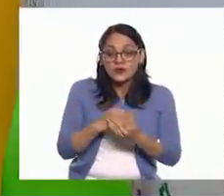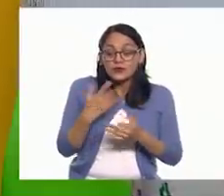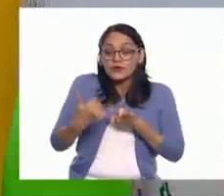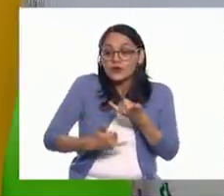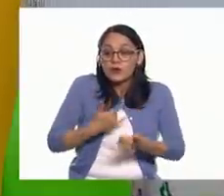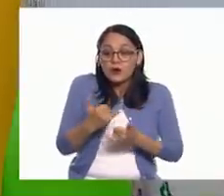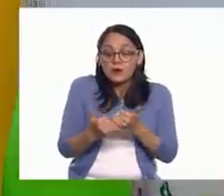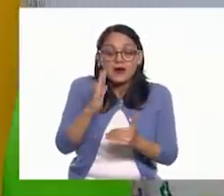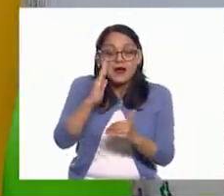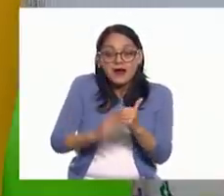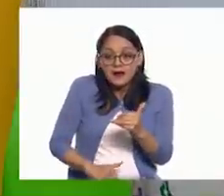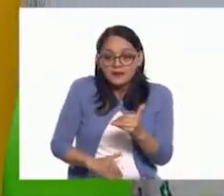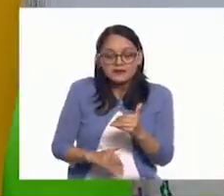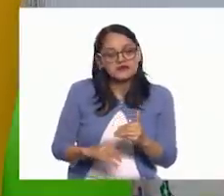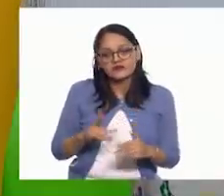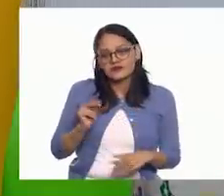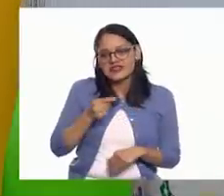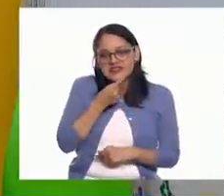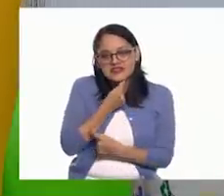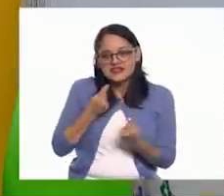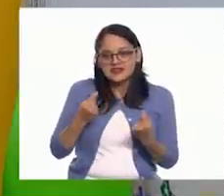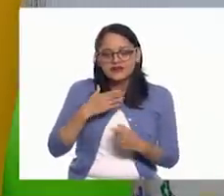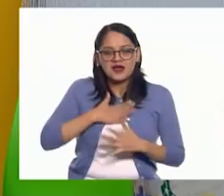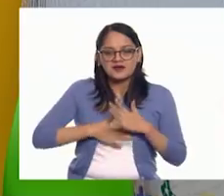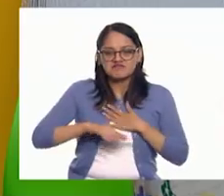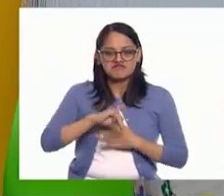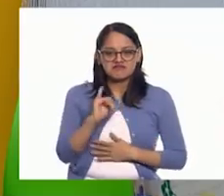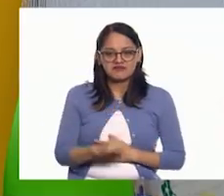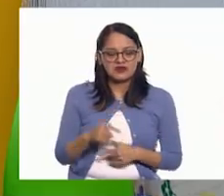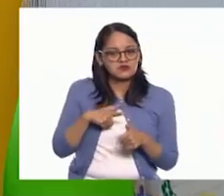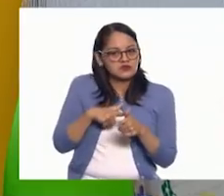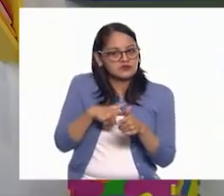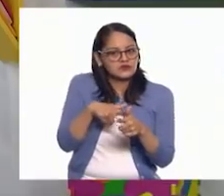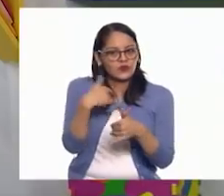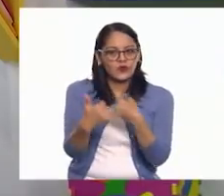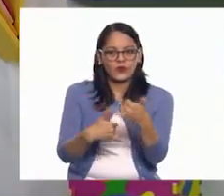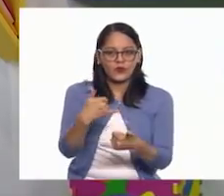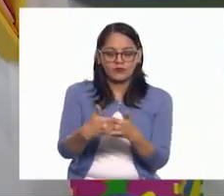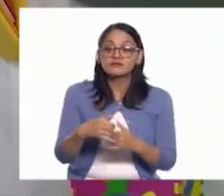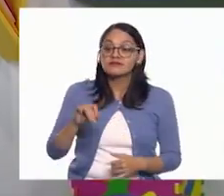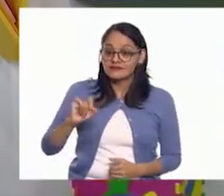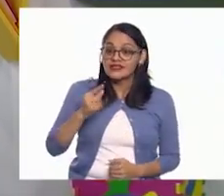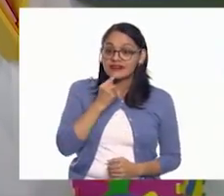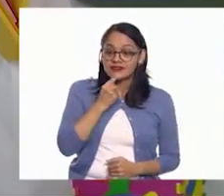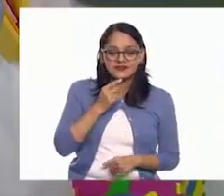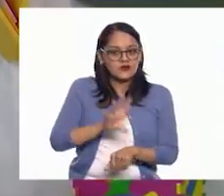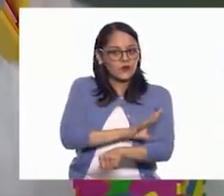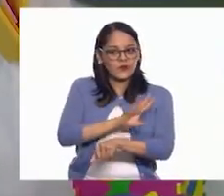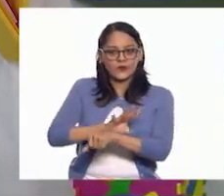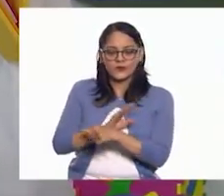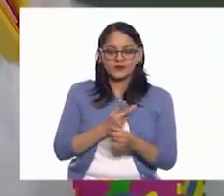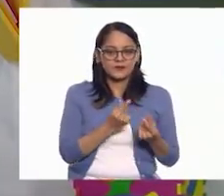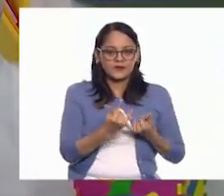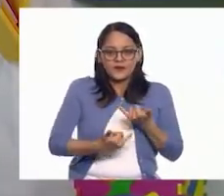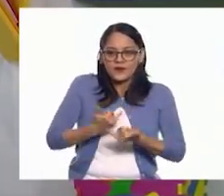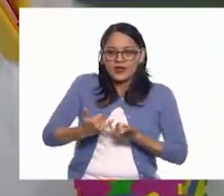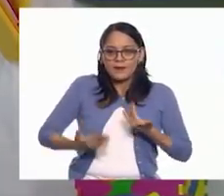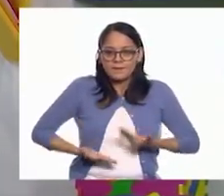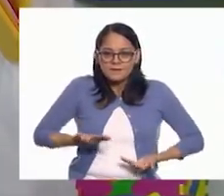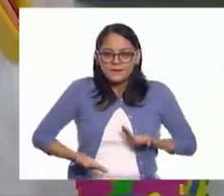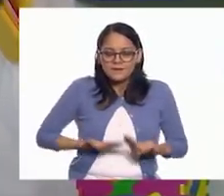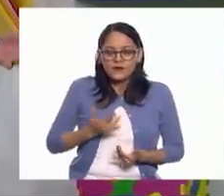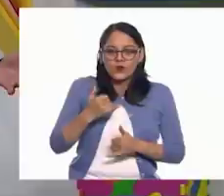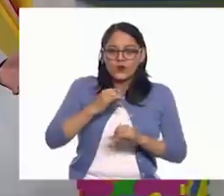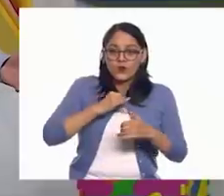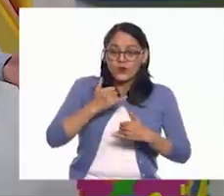acaban porque nunca se cansan. Claro, los niños tienen mucha pila para seguir. Baile y baile, cante y